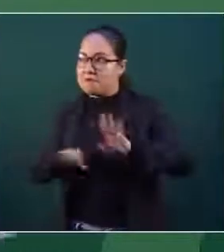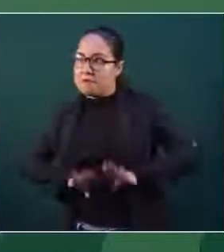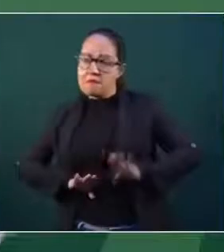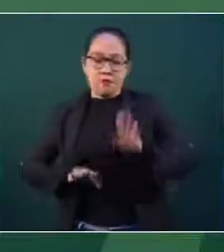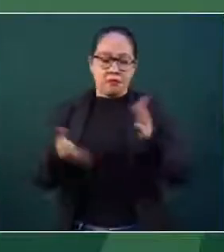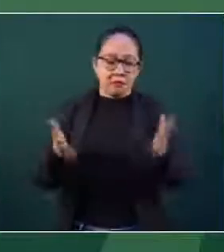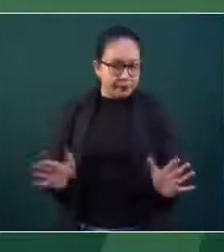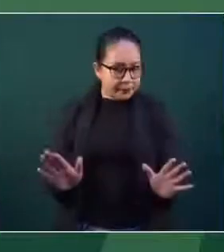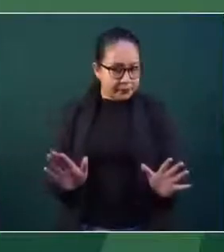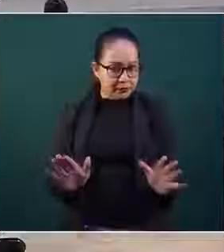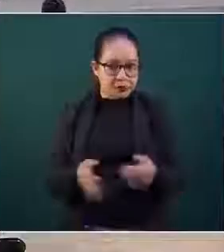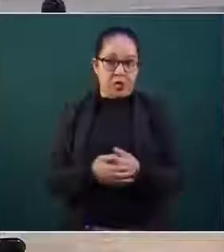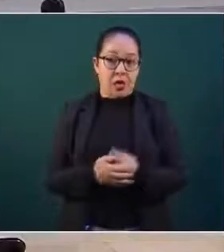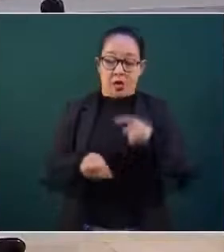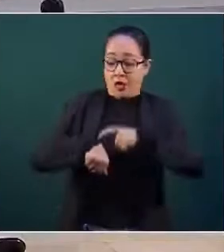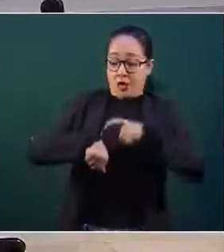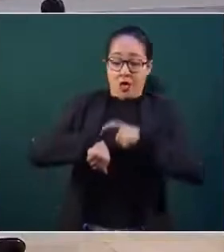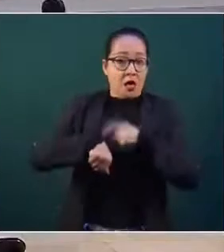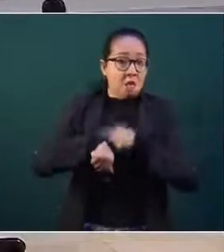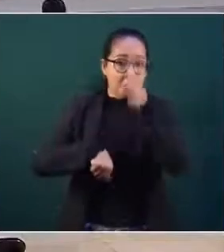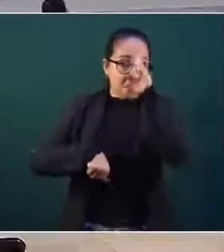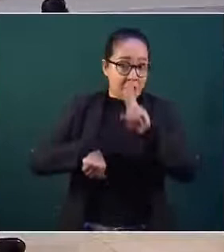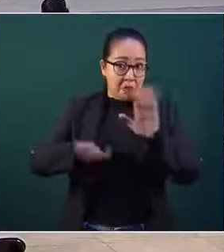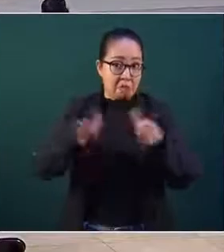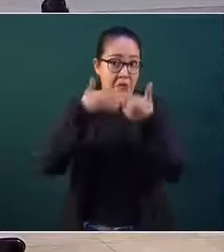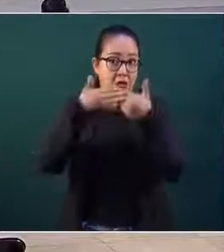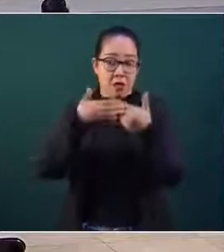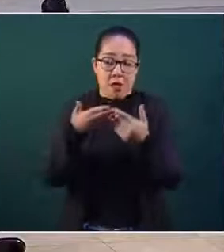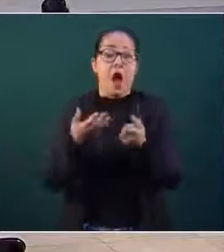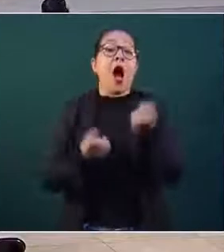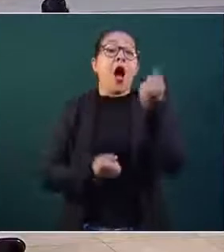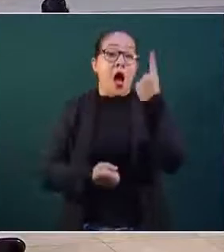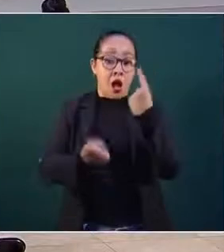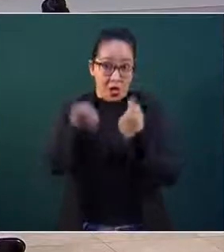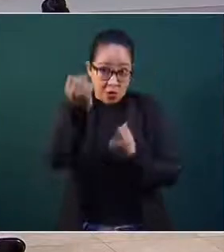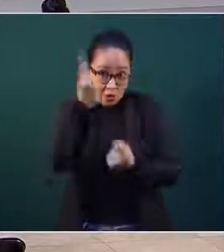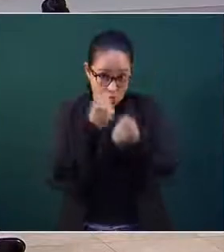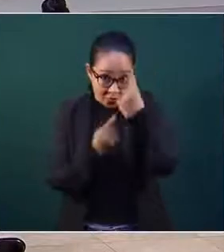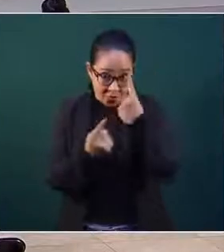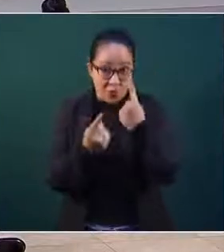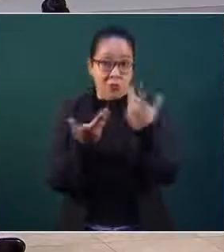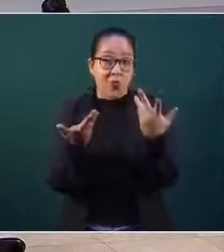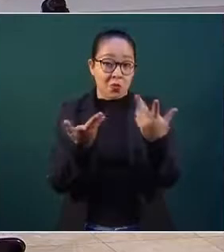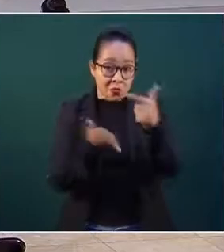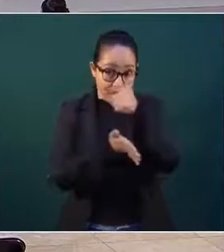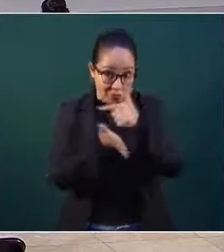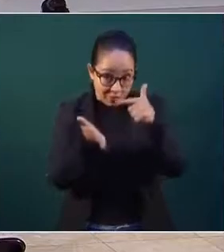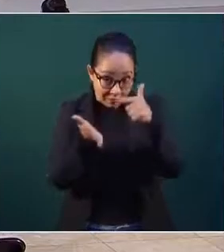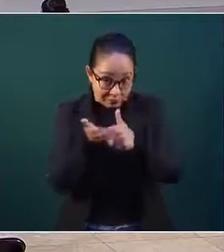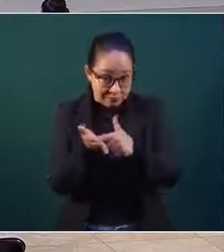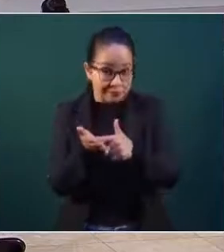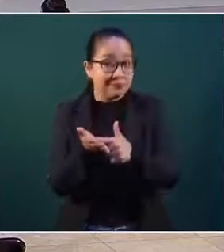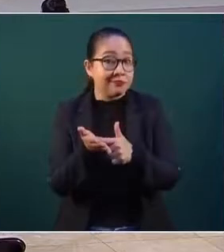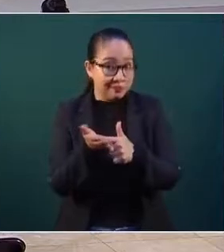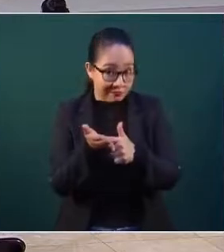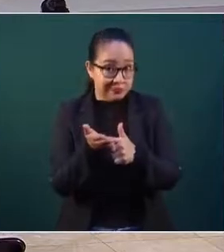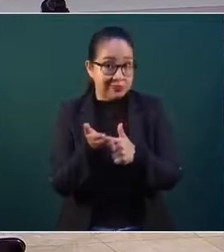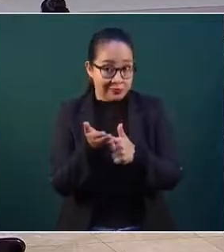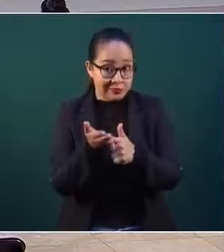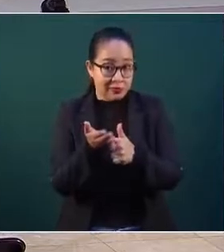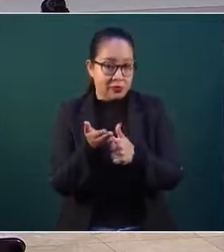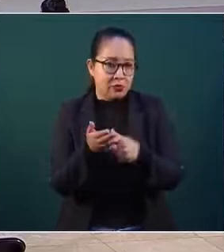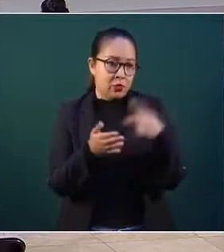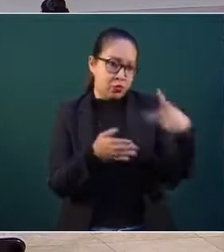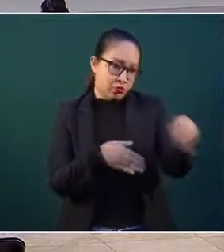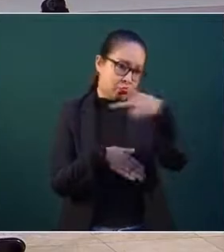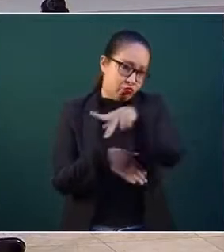Toque de queda en algunos lugares, porque pues se actuó con absoluta